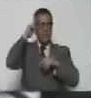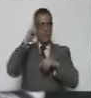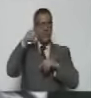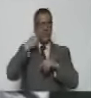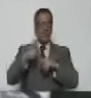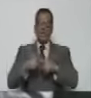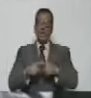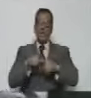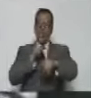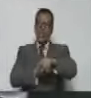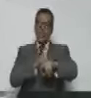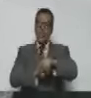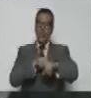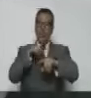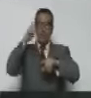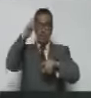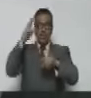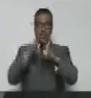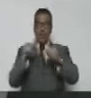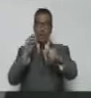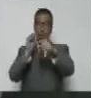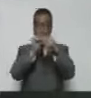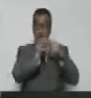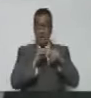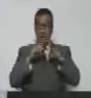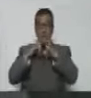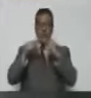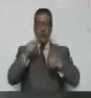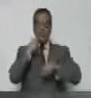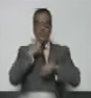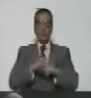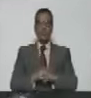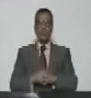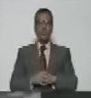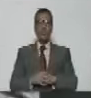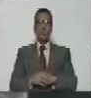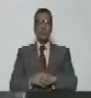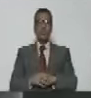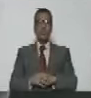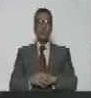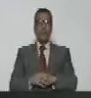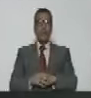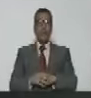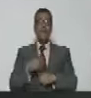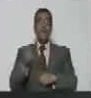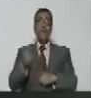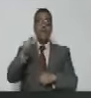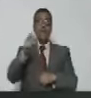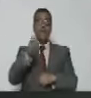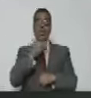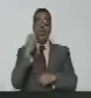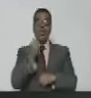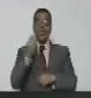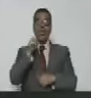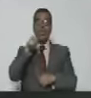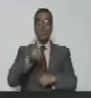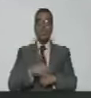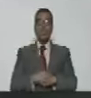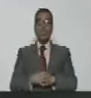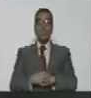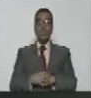Es un espacio donde estamos convocados todos y todas, y más aún los jóvenes,